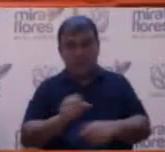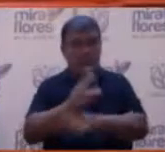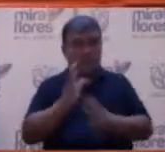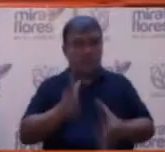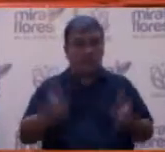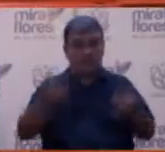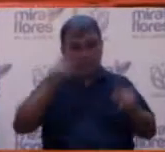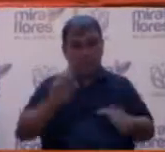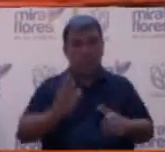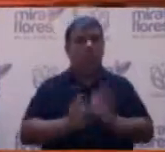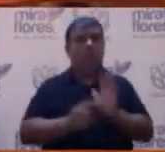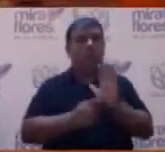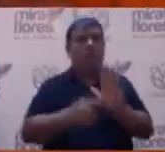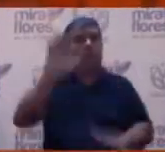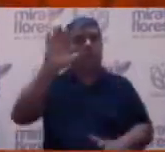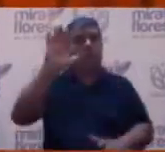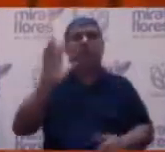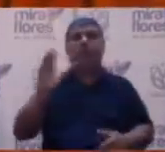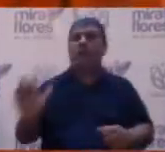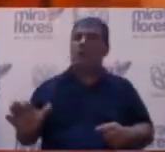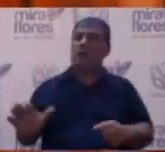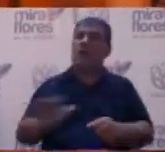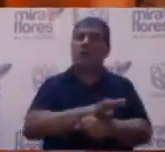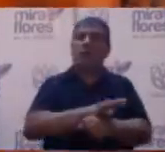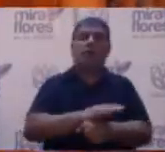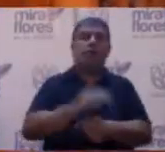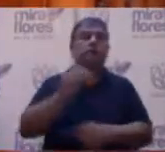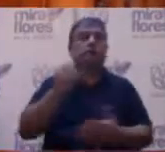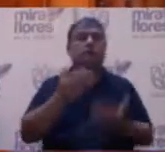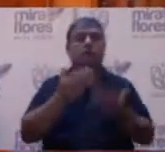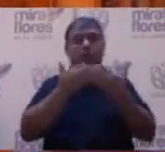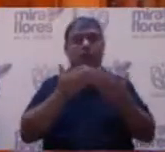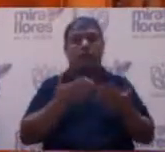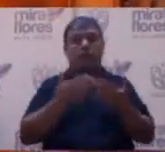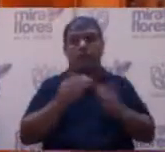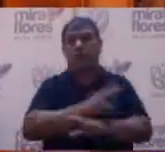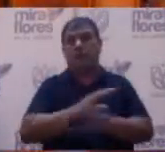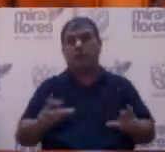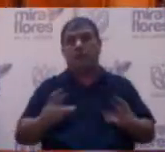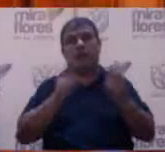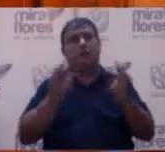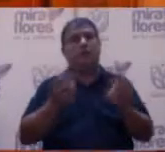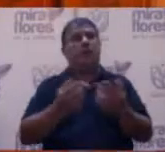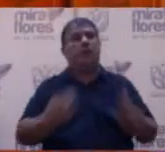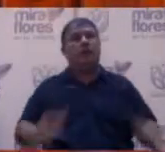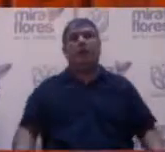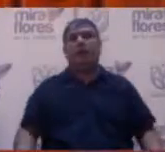señal de conformidad. Se ha aprobado por unanimidad. Muchas gracias y se levanta la sesión.